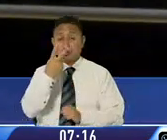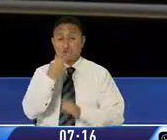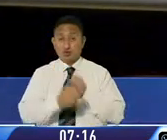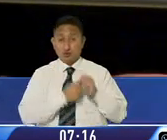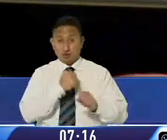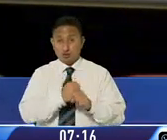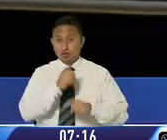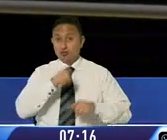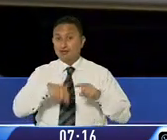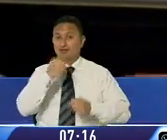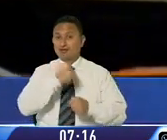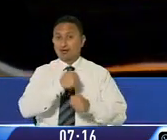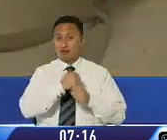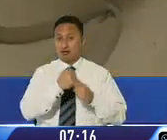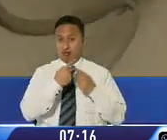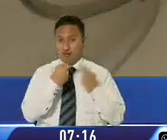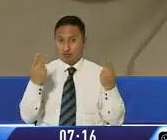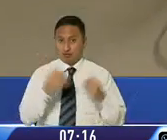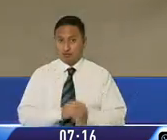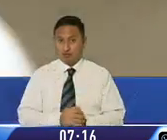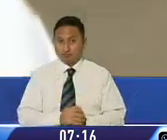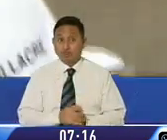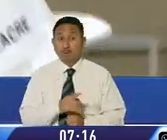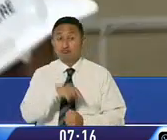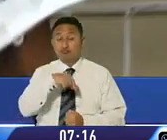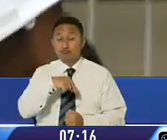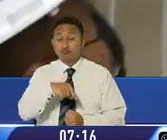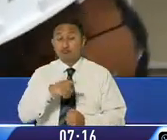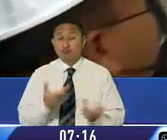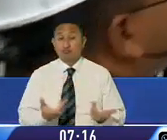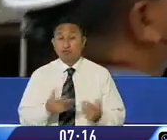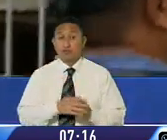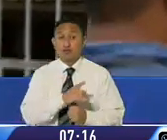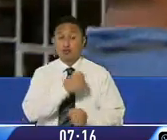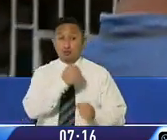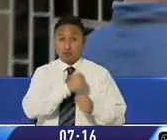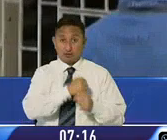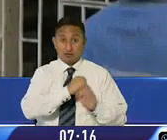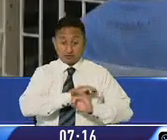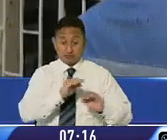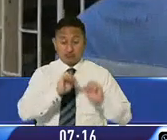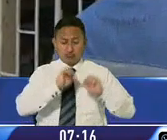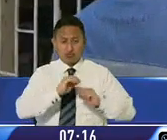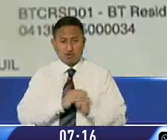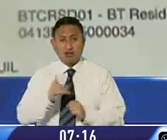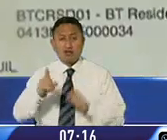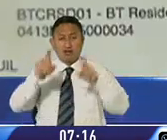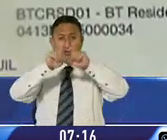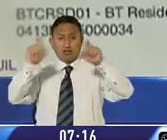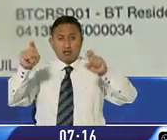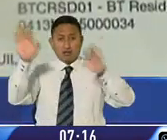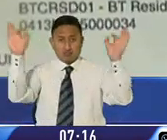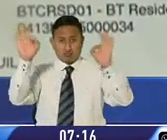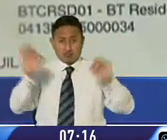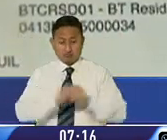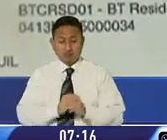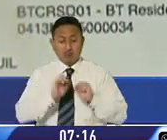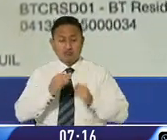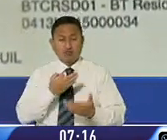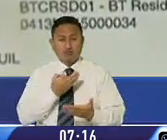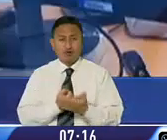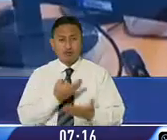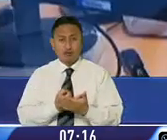2 años. El exfuncionario fue señalado por un supuesto incumplimiento de funciones por haber autorizado a las empresas eléctricas la